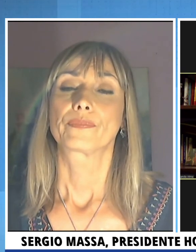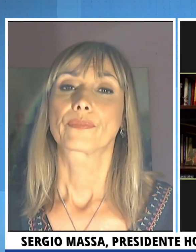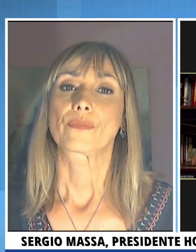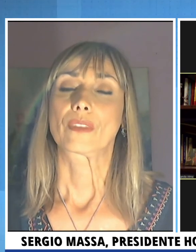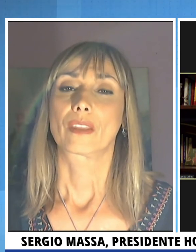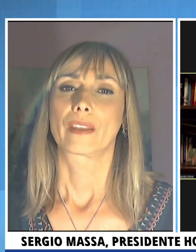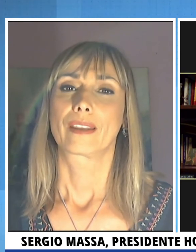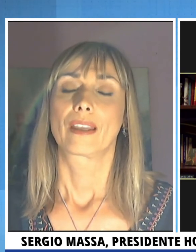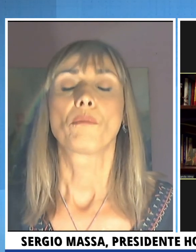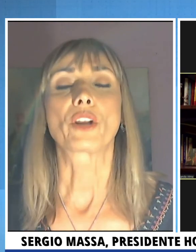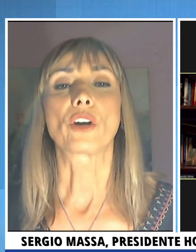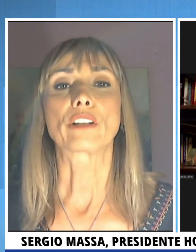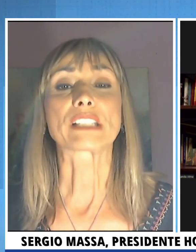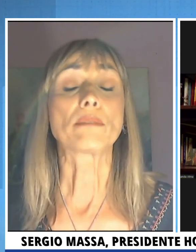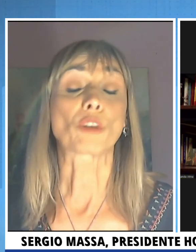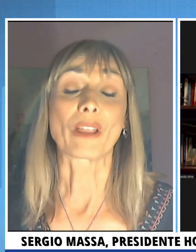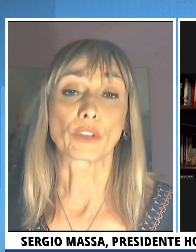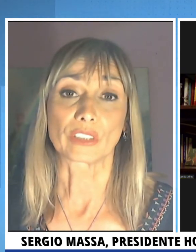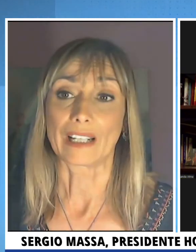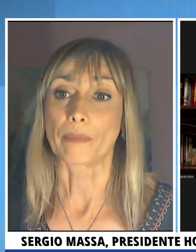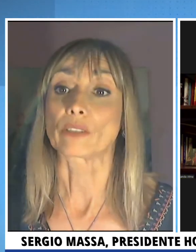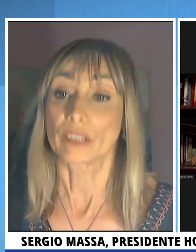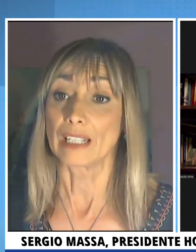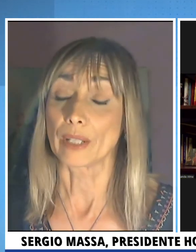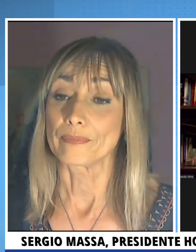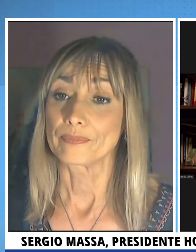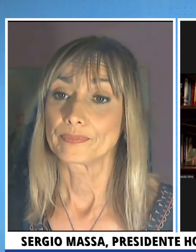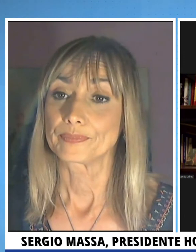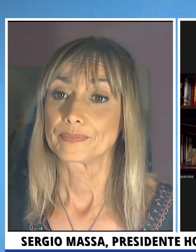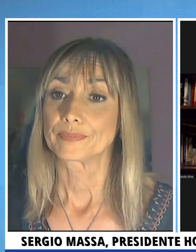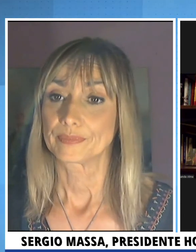duda este delito. Bueno, el oficialismo ha tomado hasta nota. Ahora este es el...